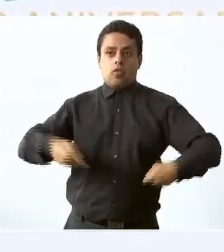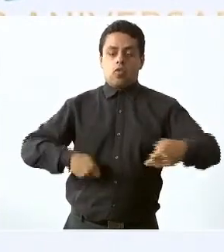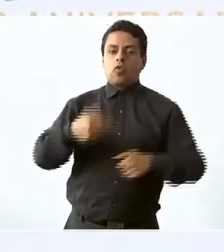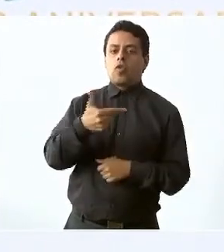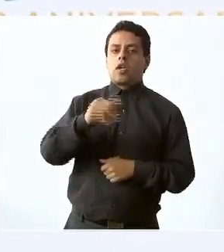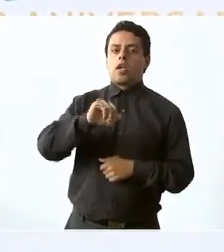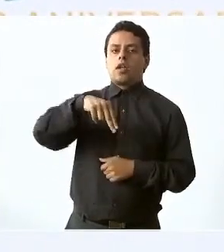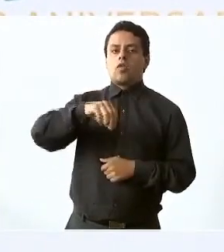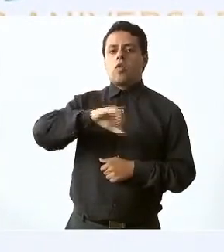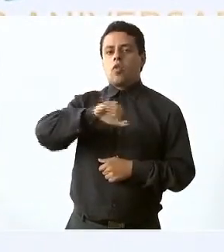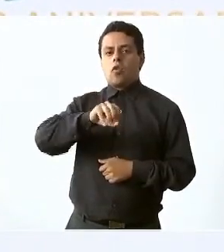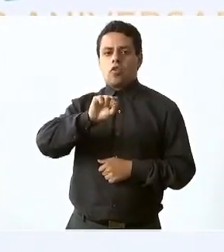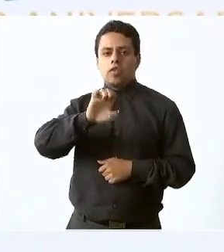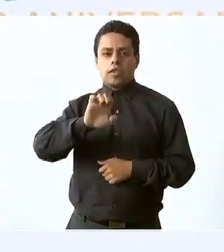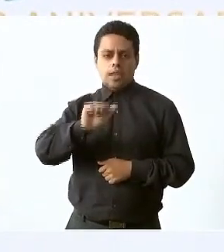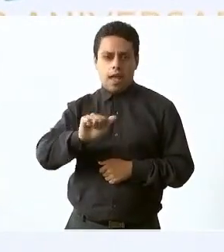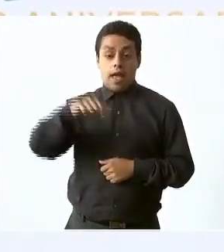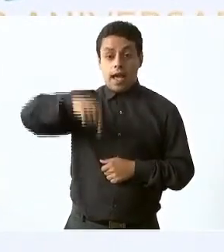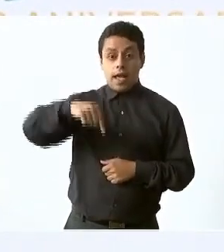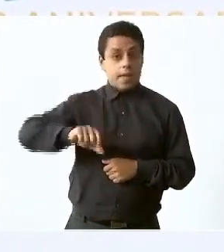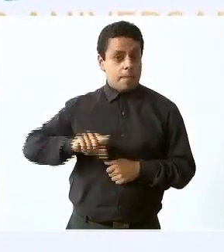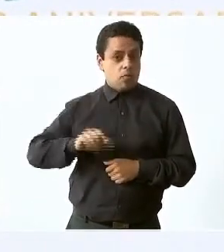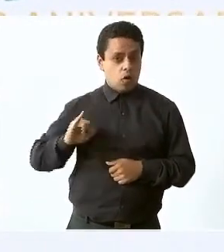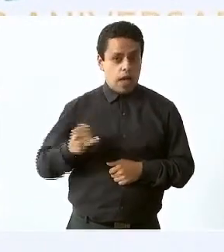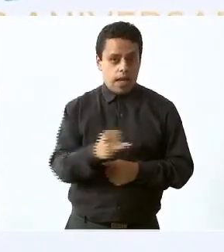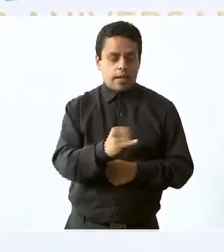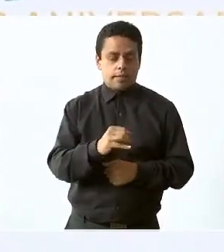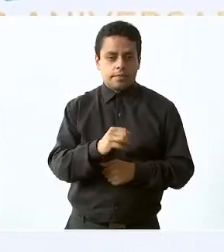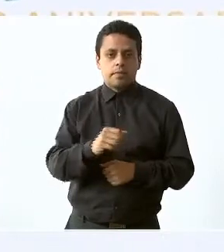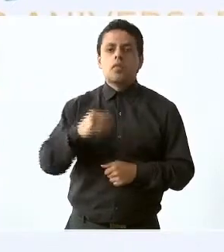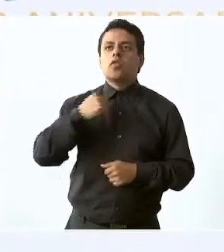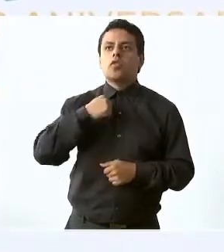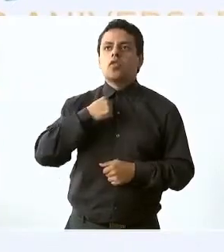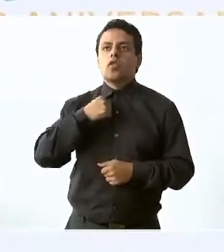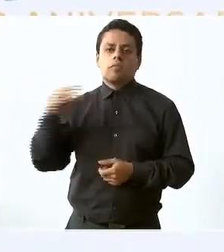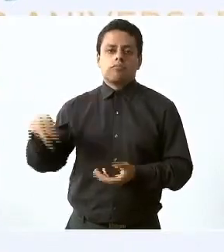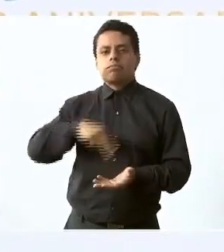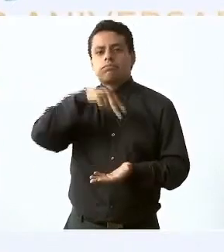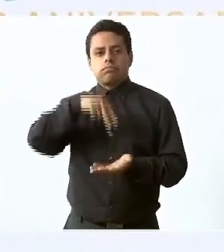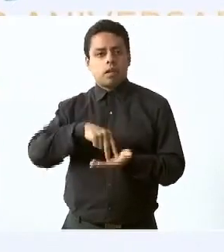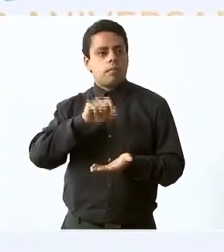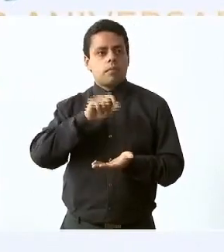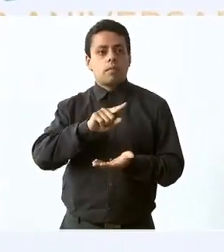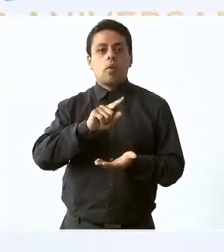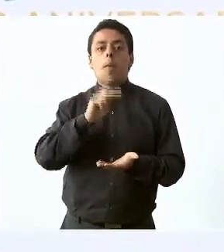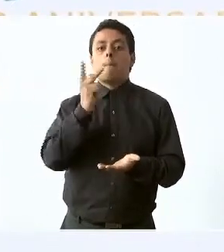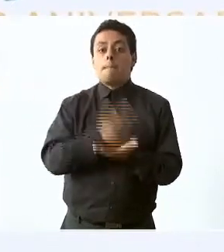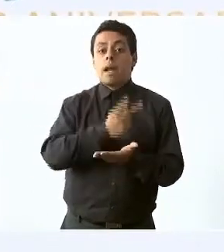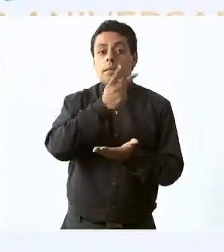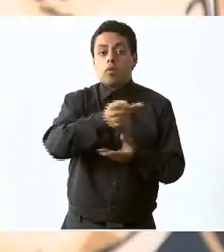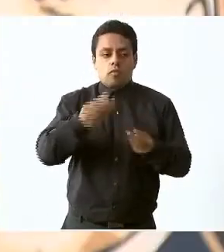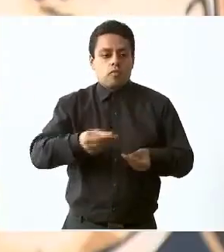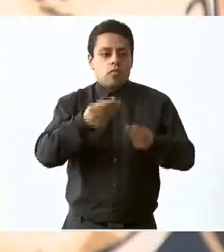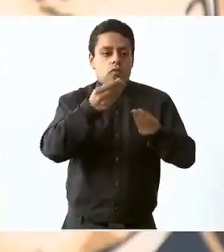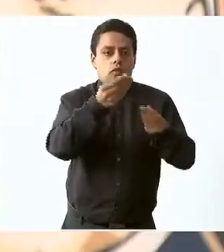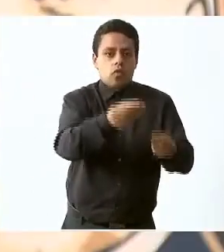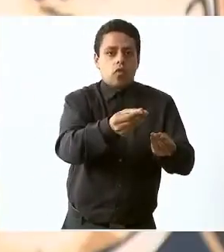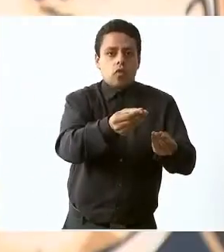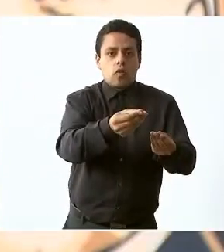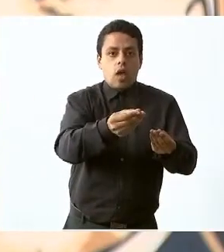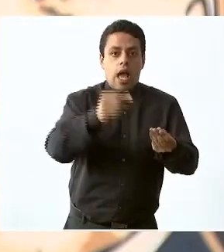pueblo mágico, un servidor hizo lo propio al entregar el Premio